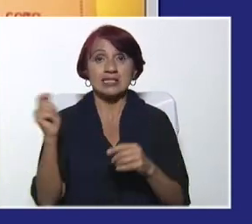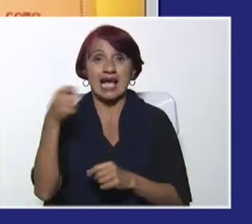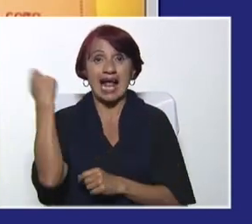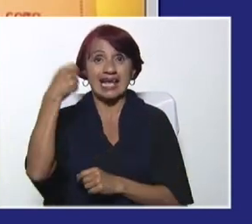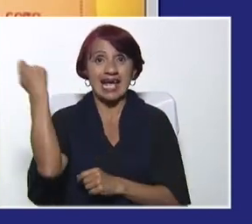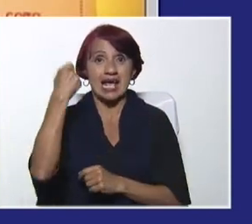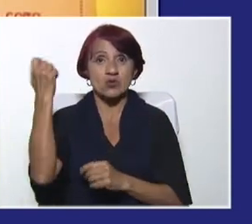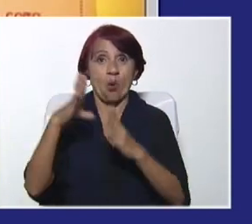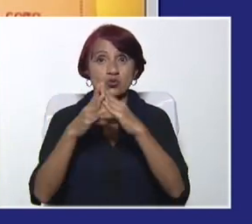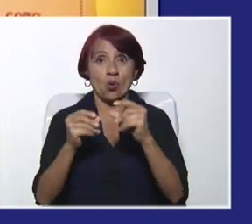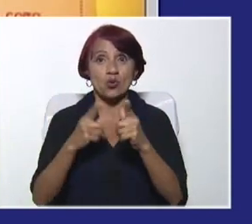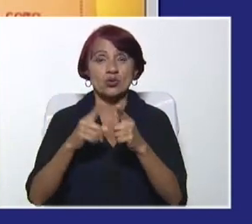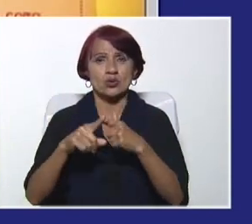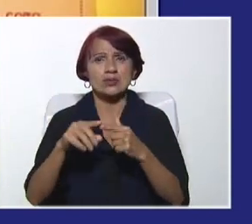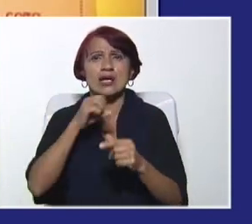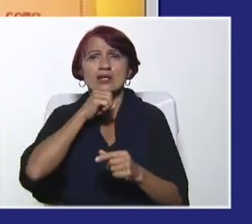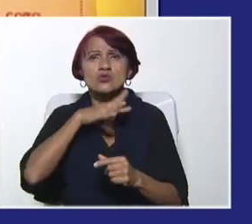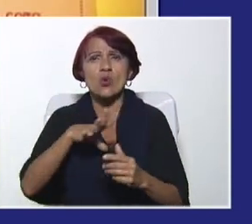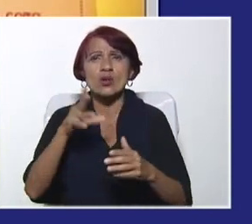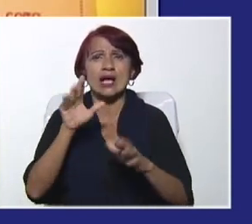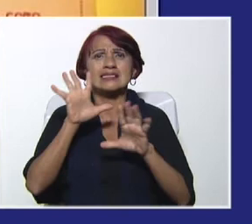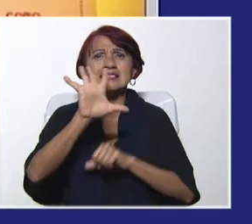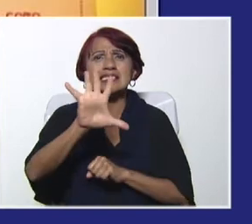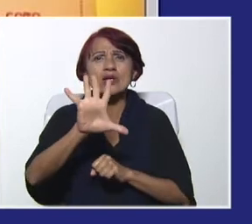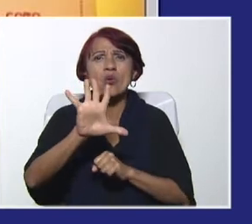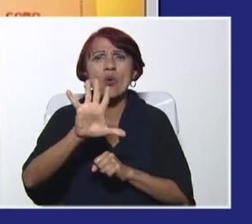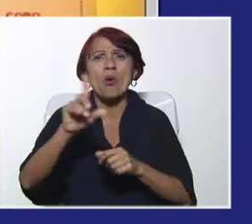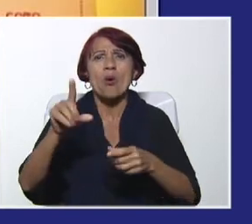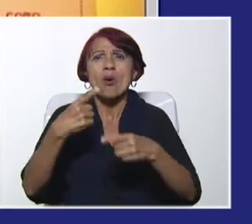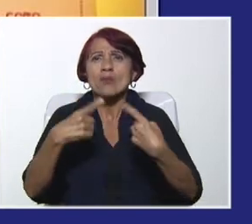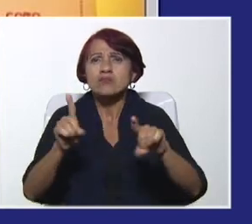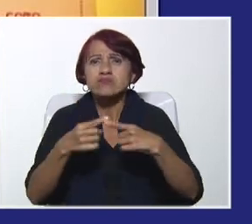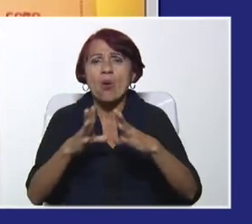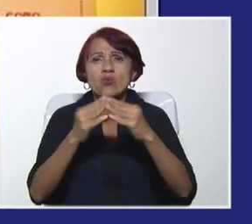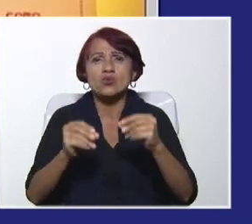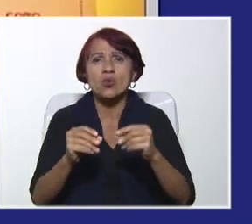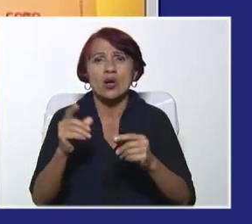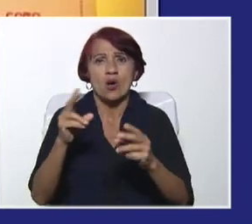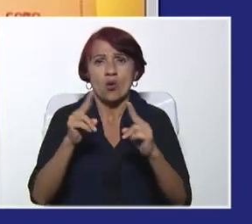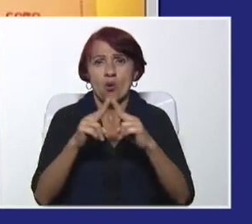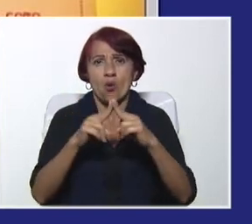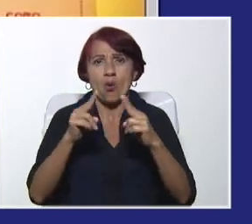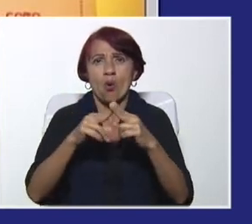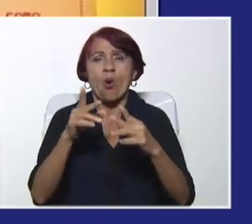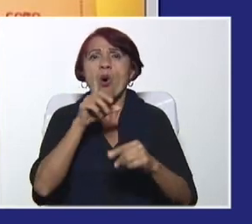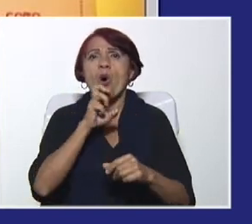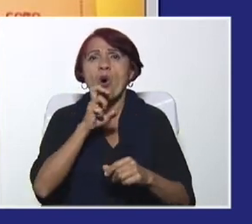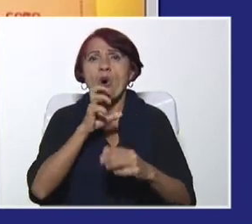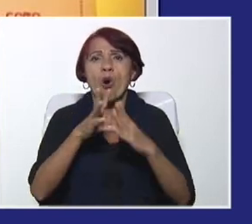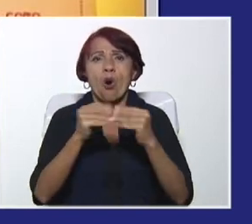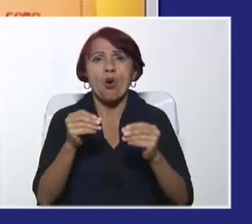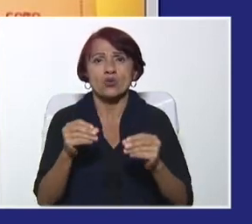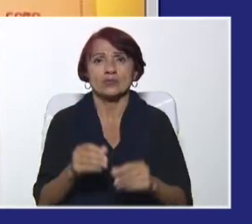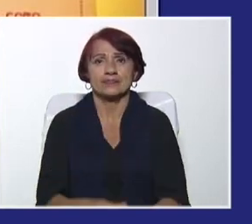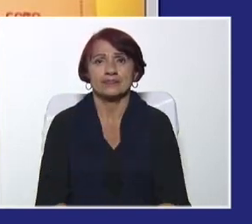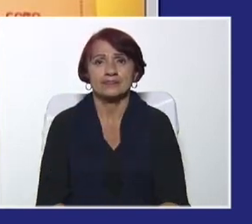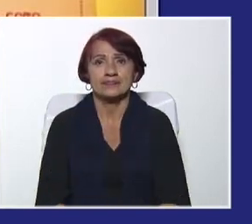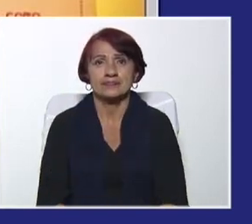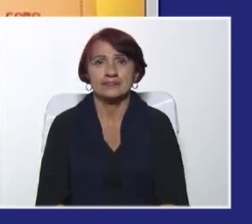trayectoria artística cuenta con más de 100 composiciones. Se le conoce como el Coplero de Oro.